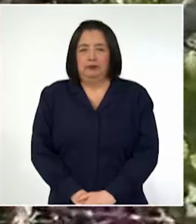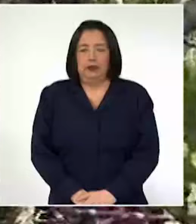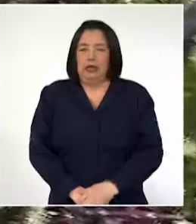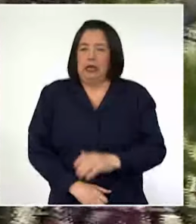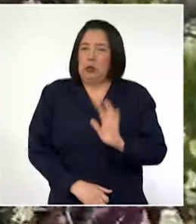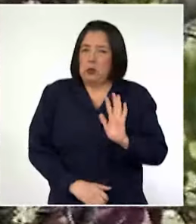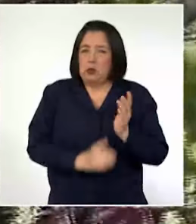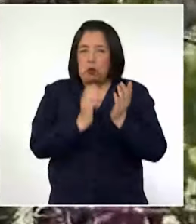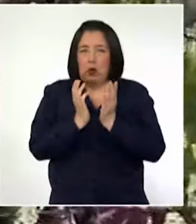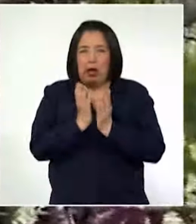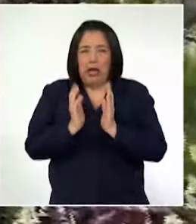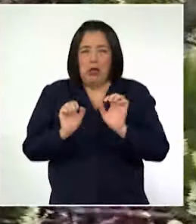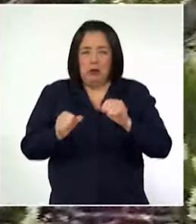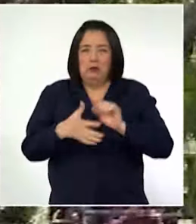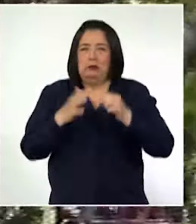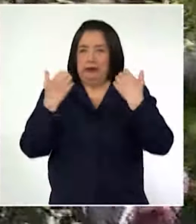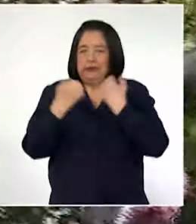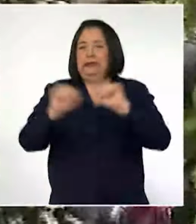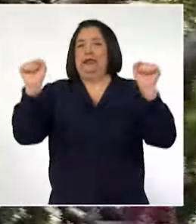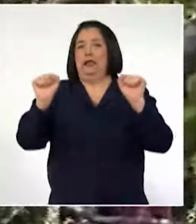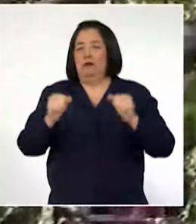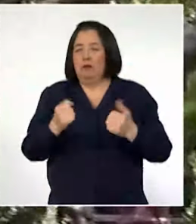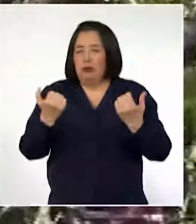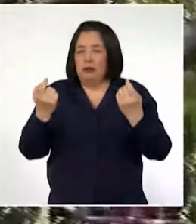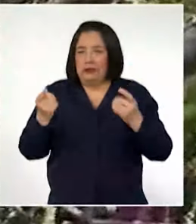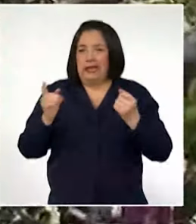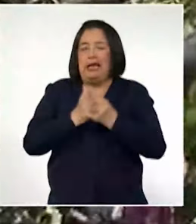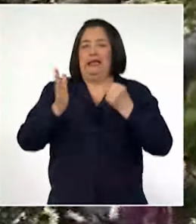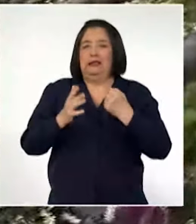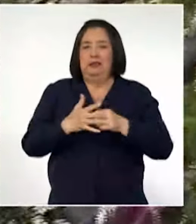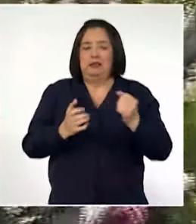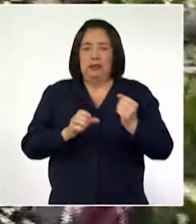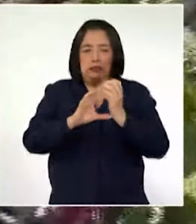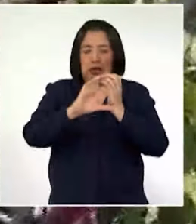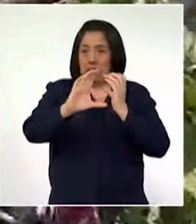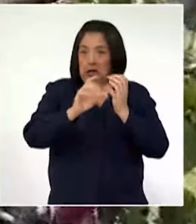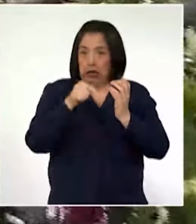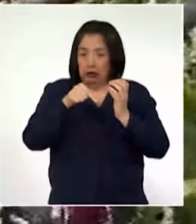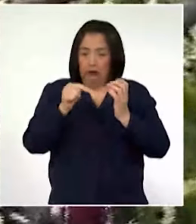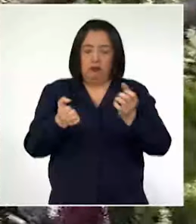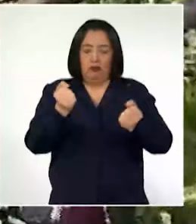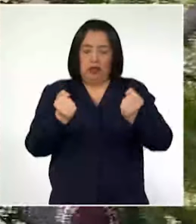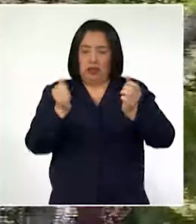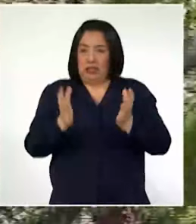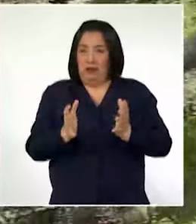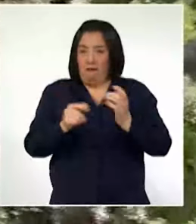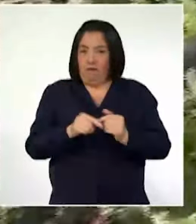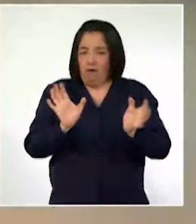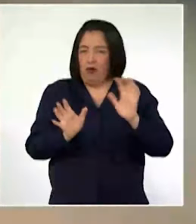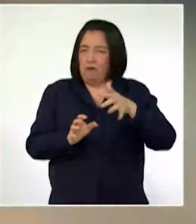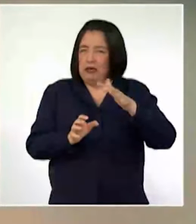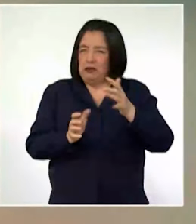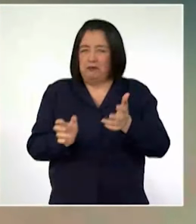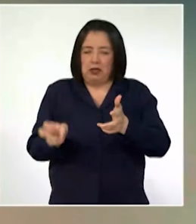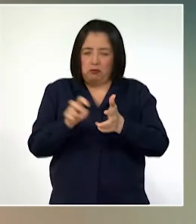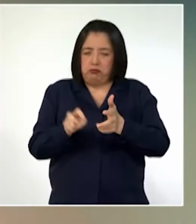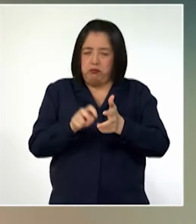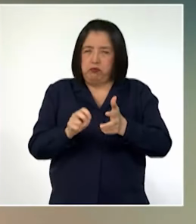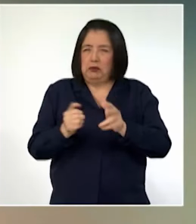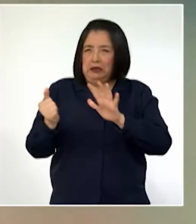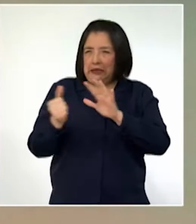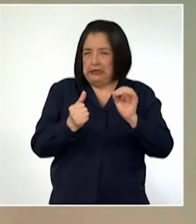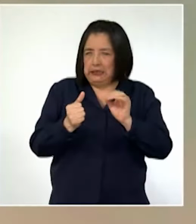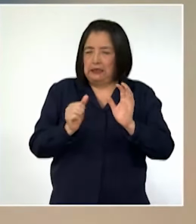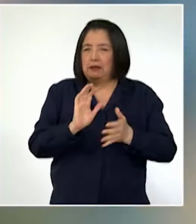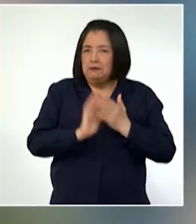Según un alumno que logró sobrevivir al accidente, el chofer del vehículo de la empresa Móvil Bus, que transportaba cerca de 60 pasajeros con